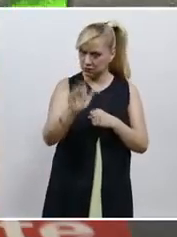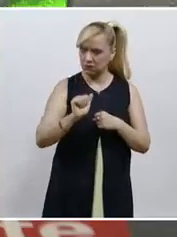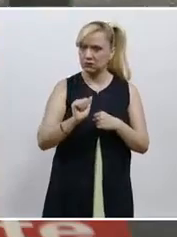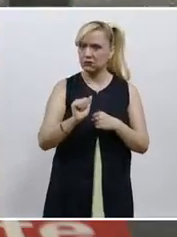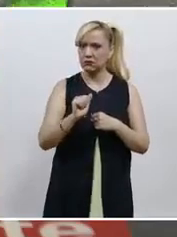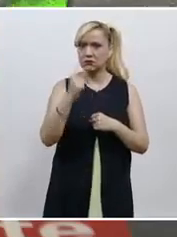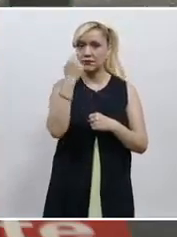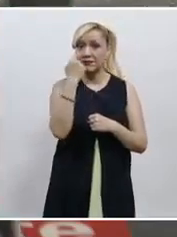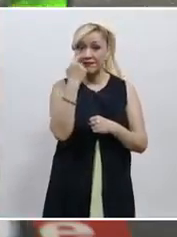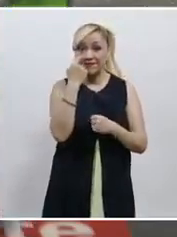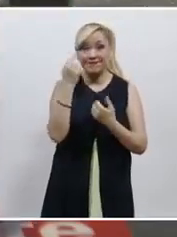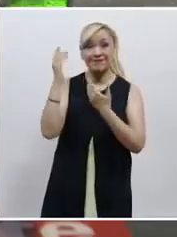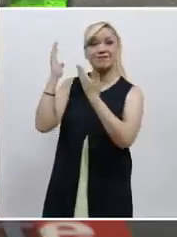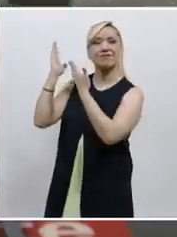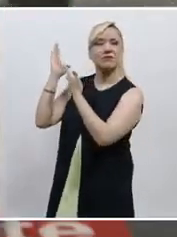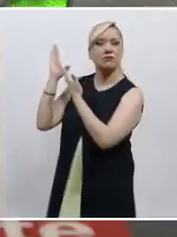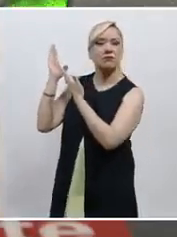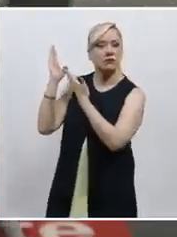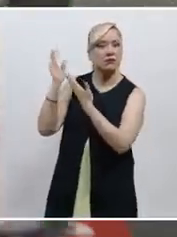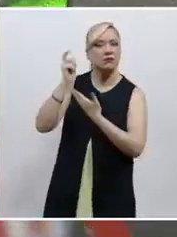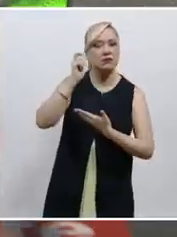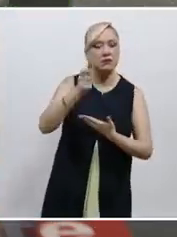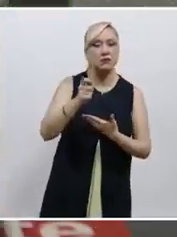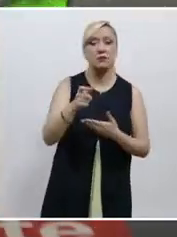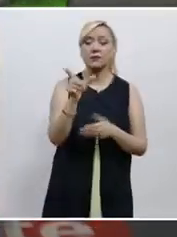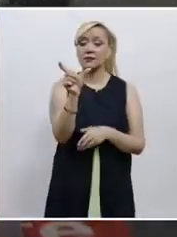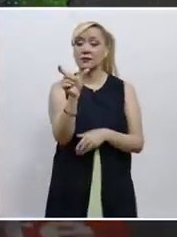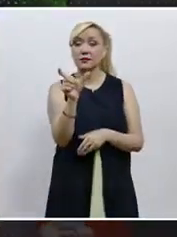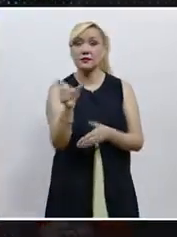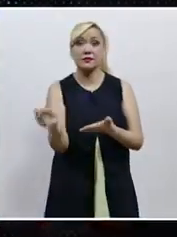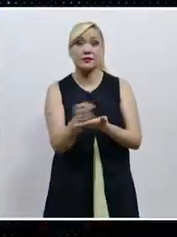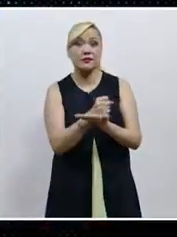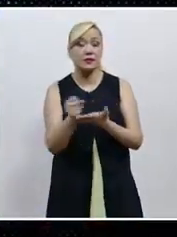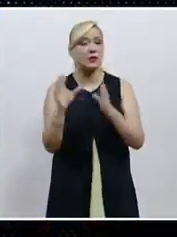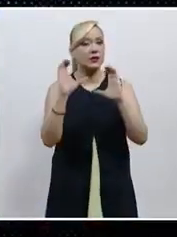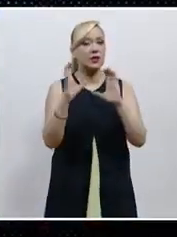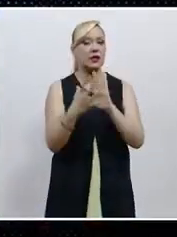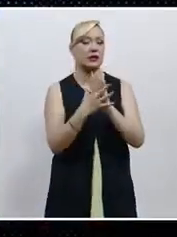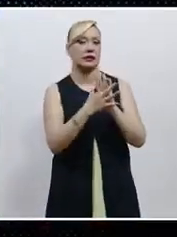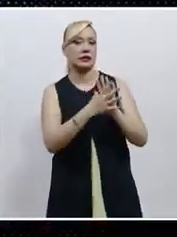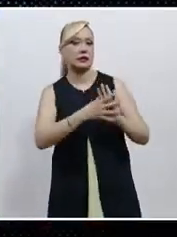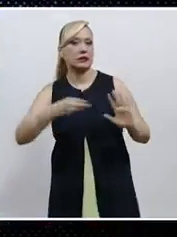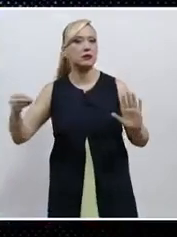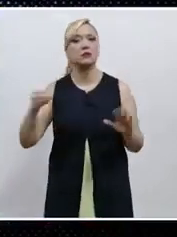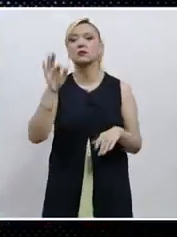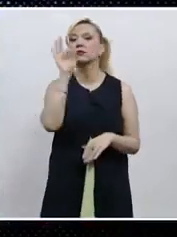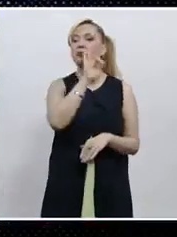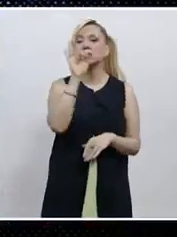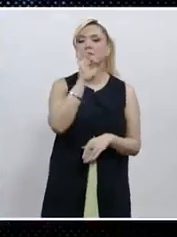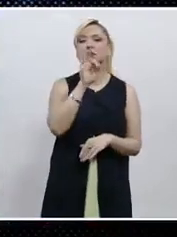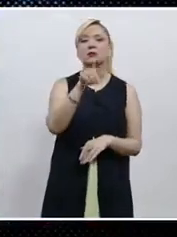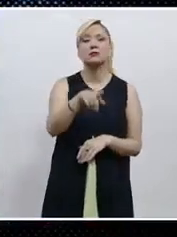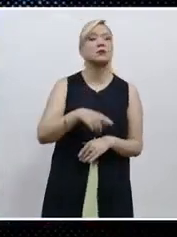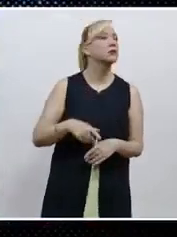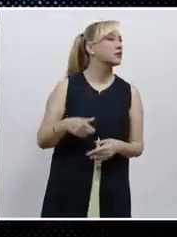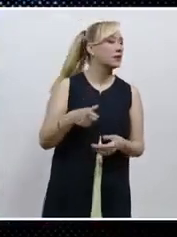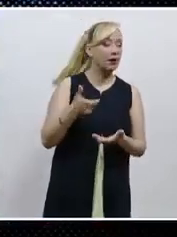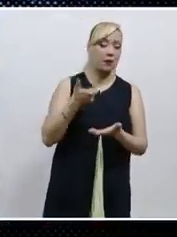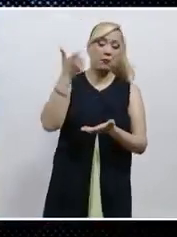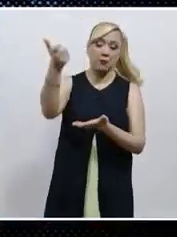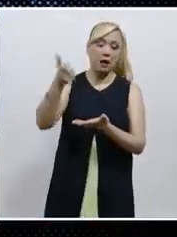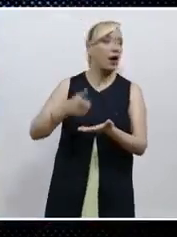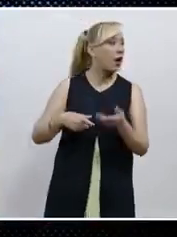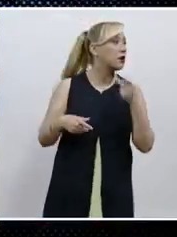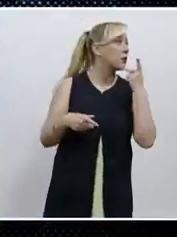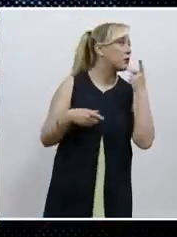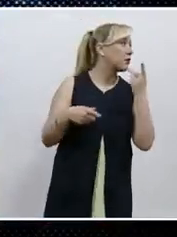a cabo. Entre estos fraudes se encuentran la clonación de tarjetas, proceso que se lleva a cabo cuando se pierde de vista la tarjeta al pagar a